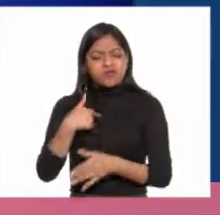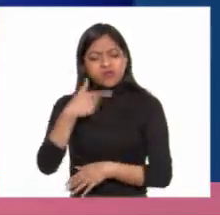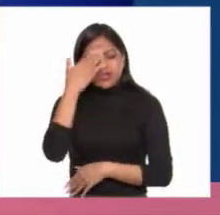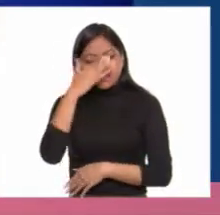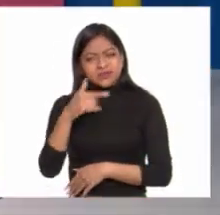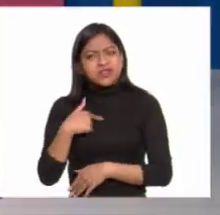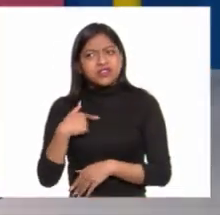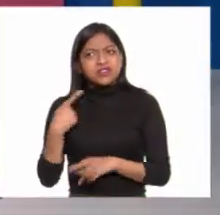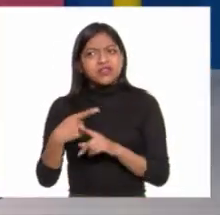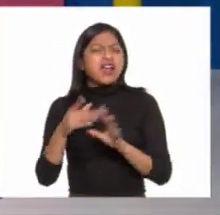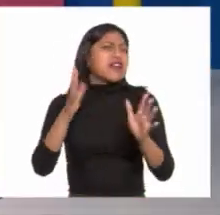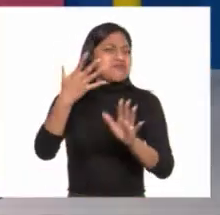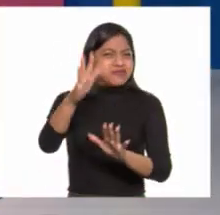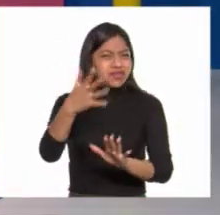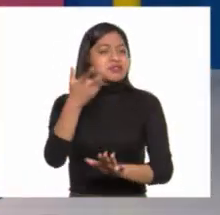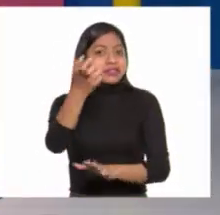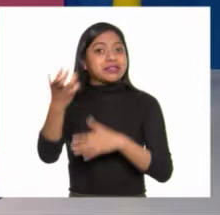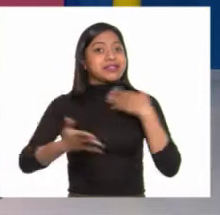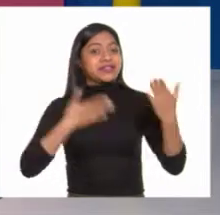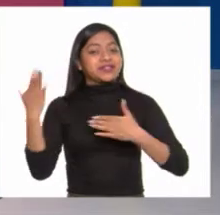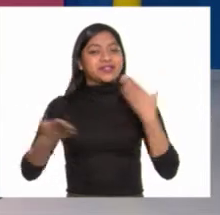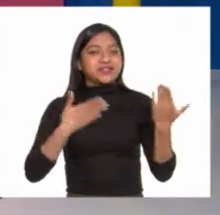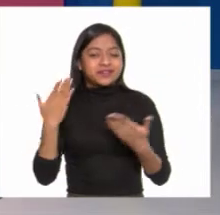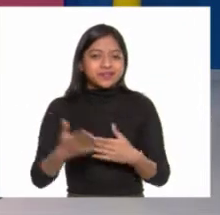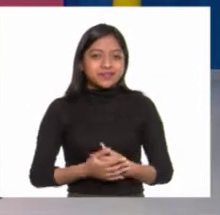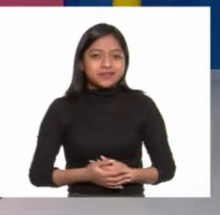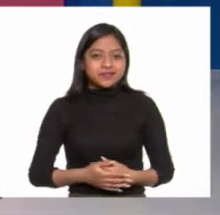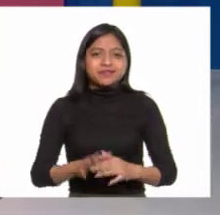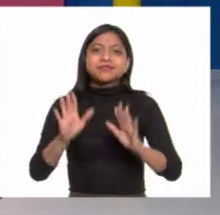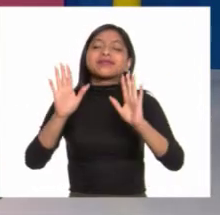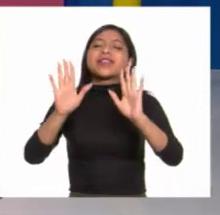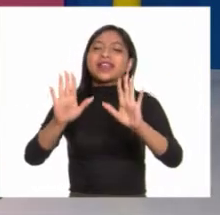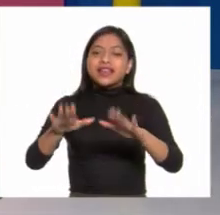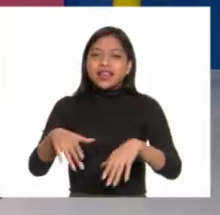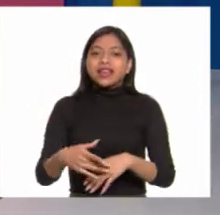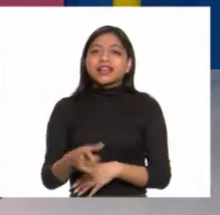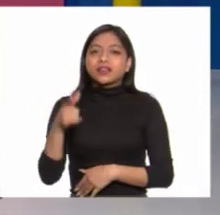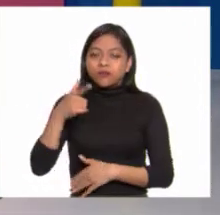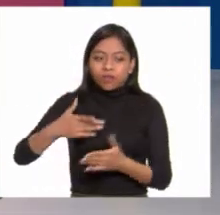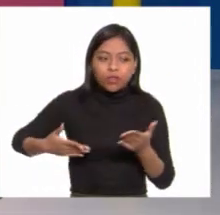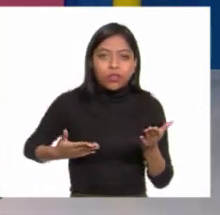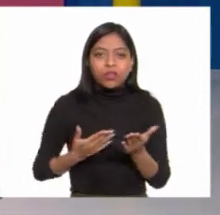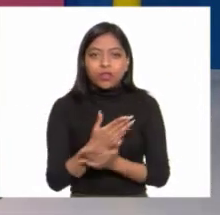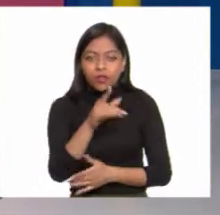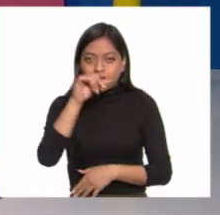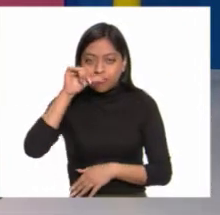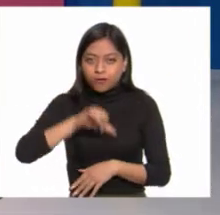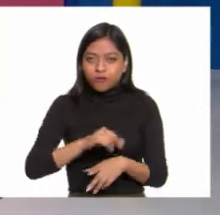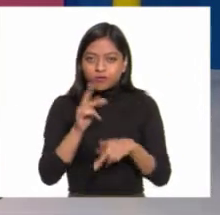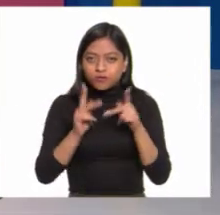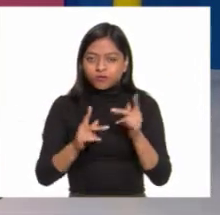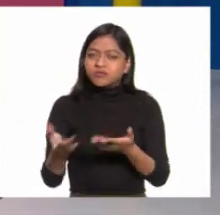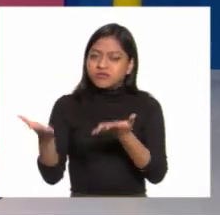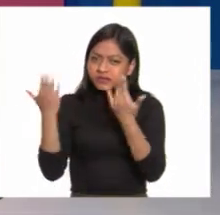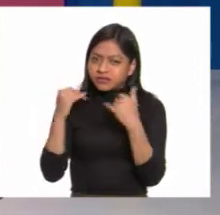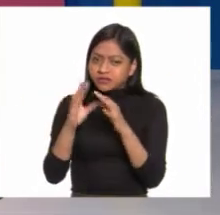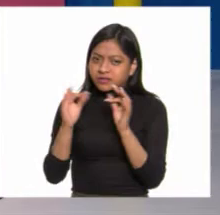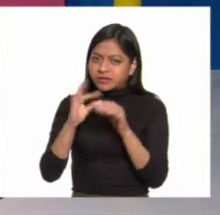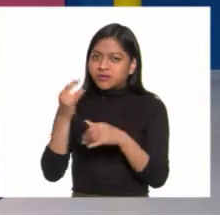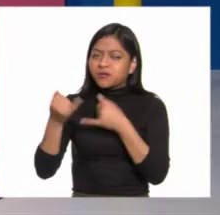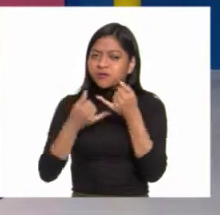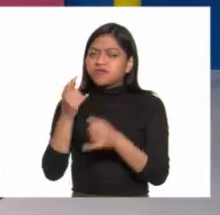bueno, algo así, pero es muy divertido. Oye, y bueno, ya que interrumpiste al maestro, pues cuéntanos de qué trata el